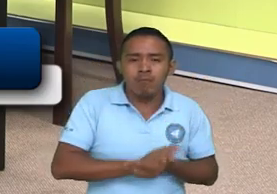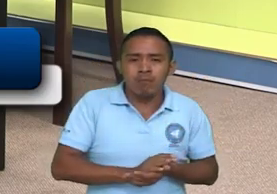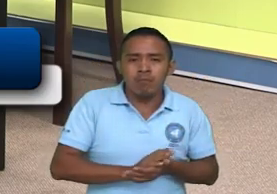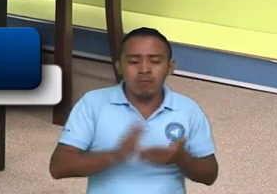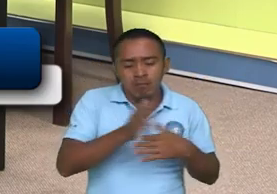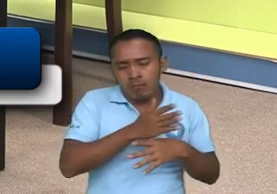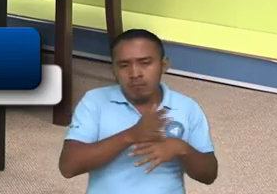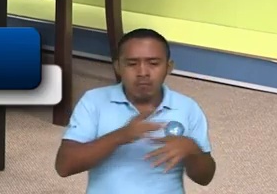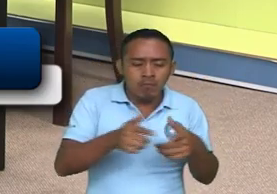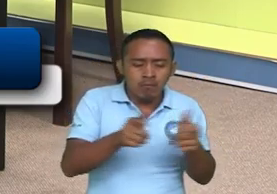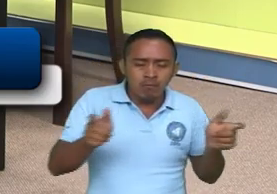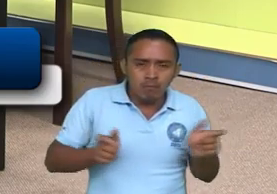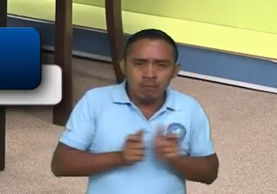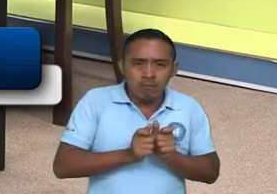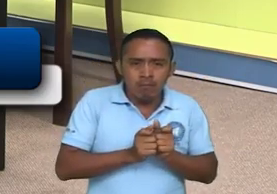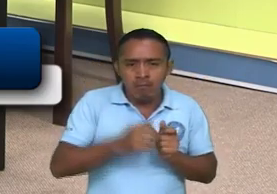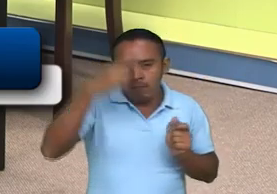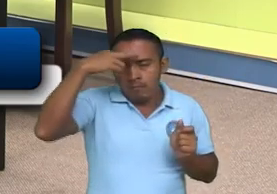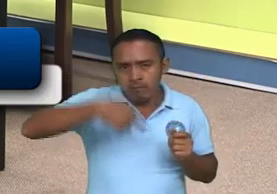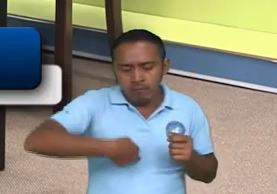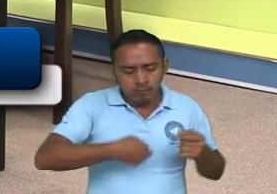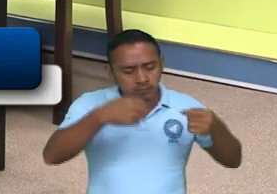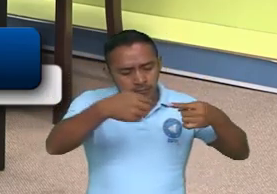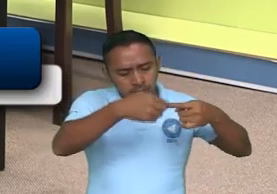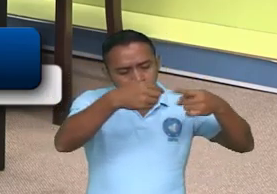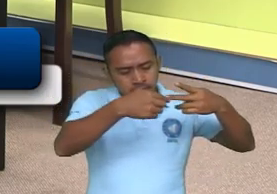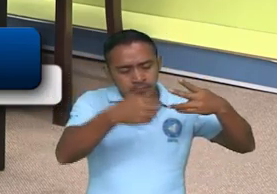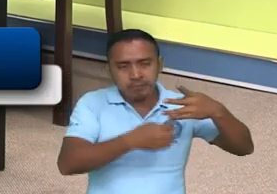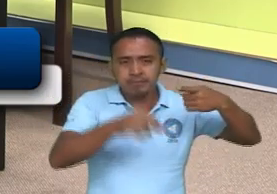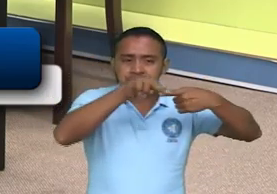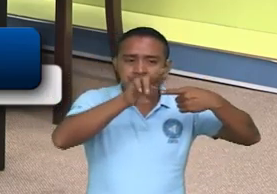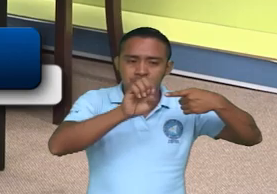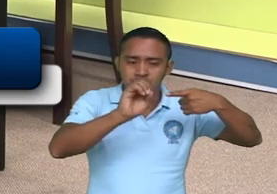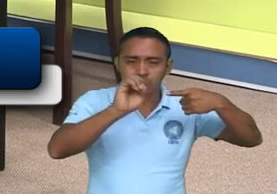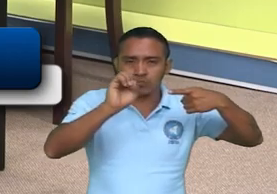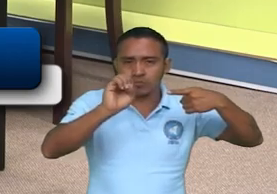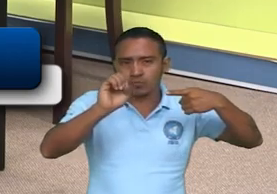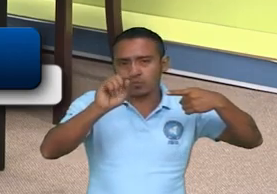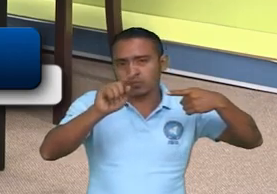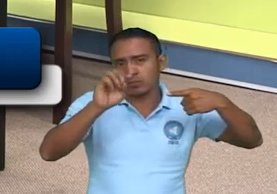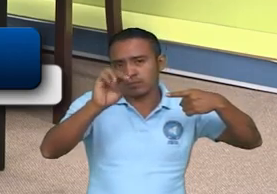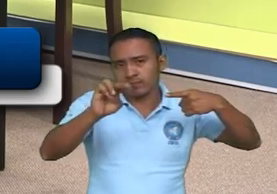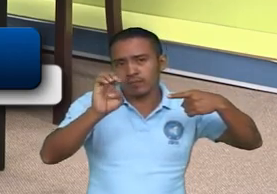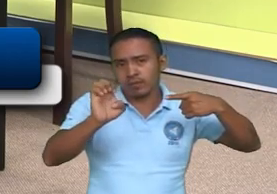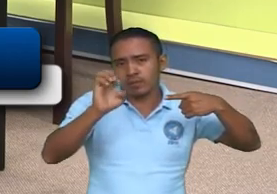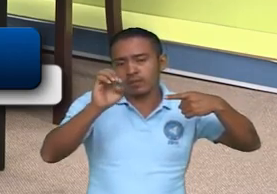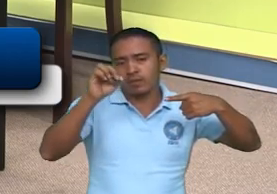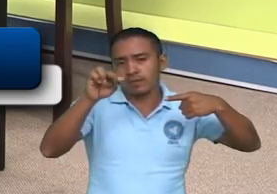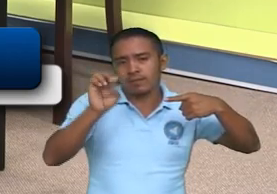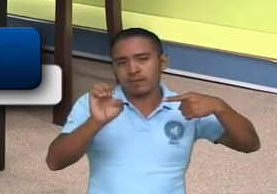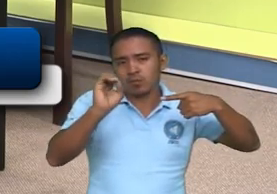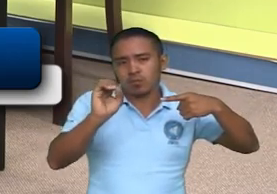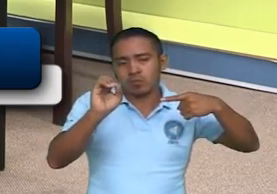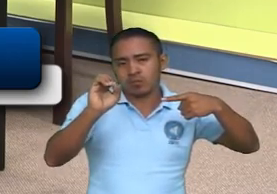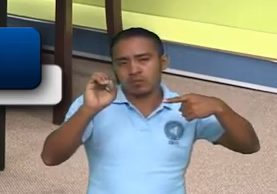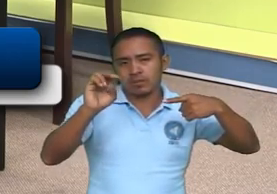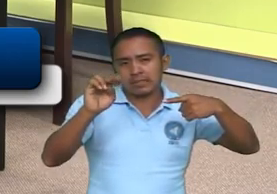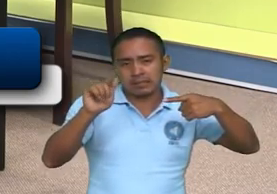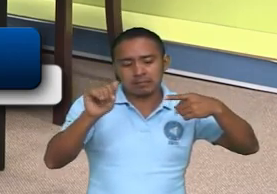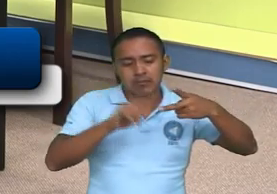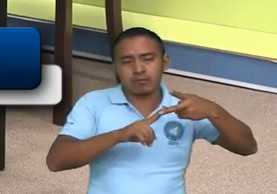otra enfermedad? Okay. A nivel mundial se ha trabajado con diferentes organismos en